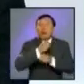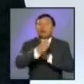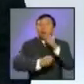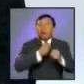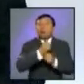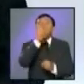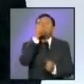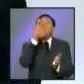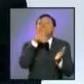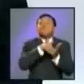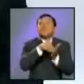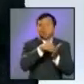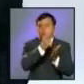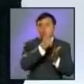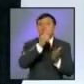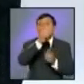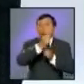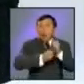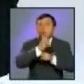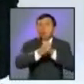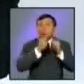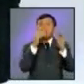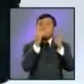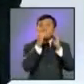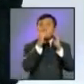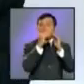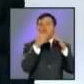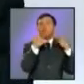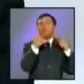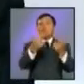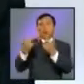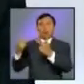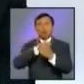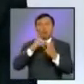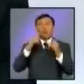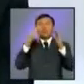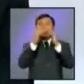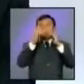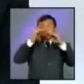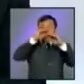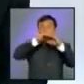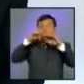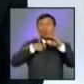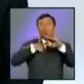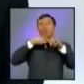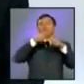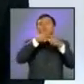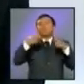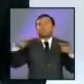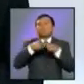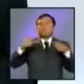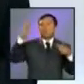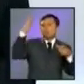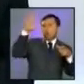Eh Andrés Manuel llevaba un misil que yo no sé por qué no sacó un misil